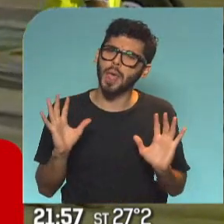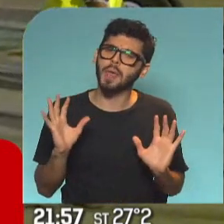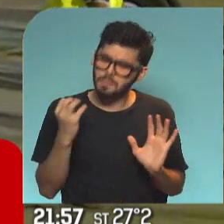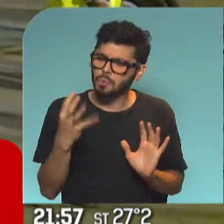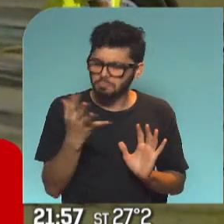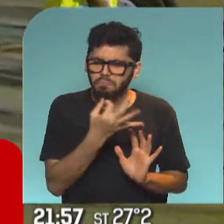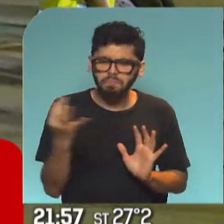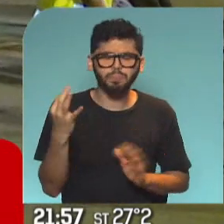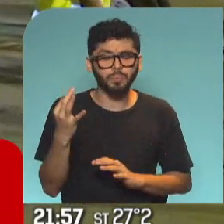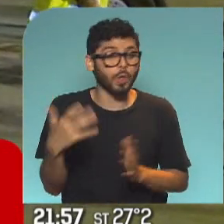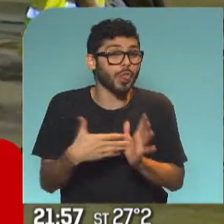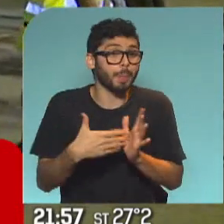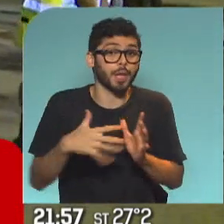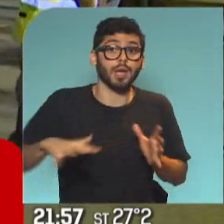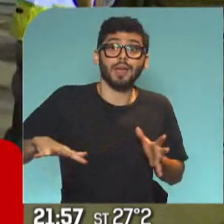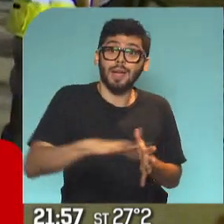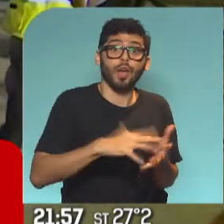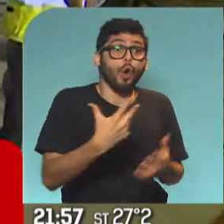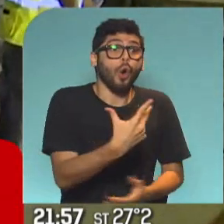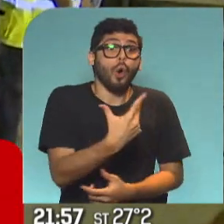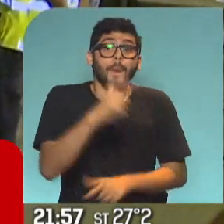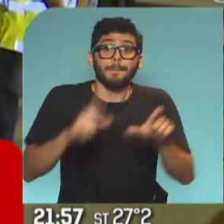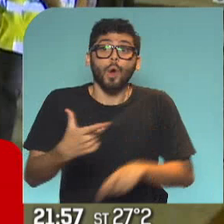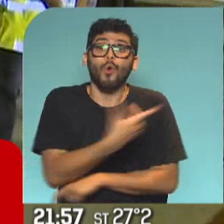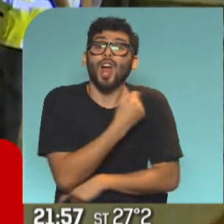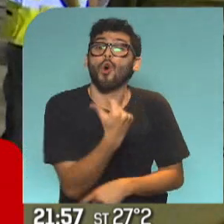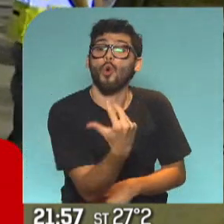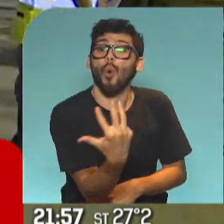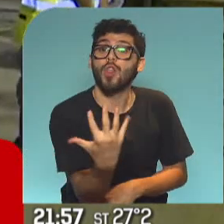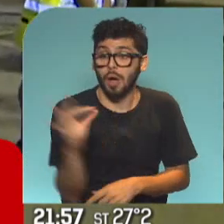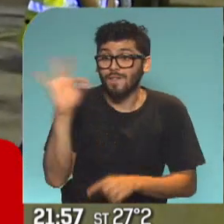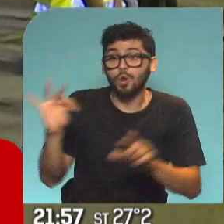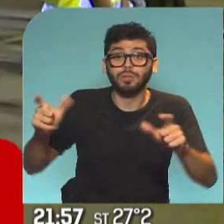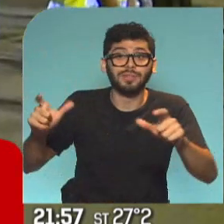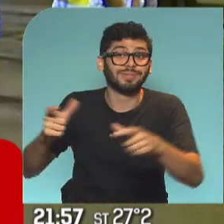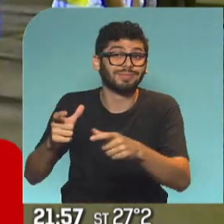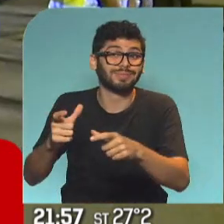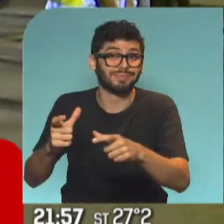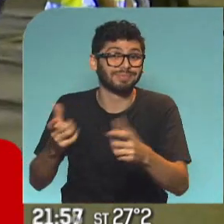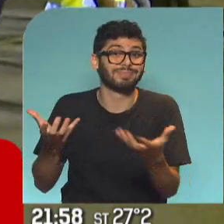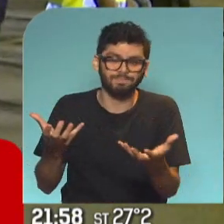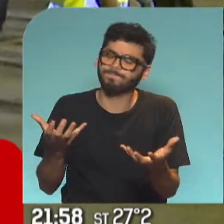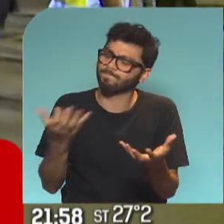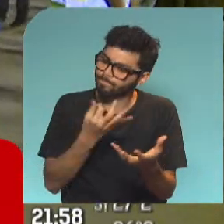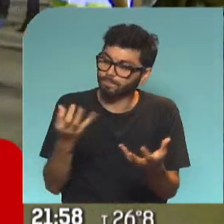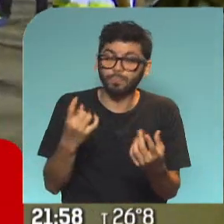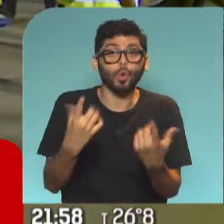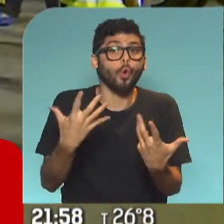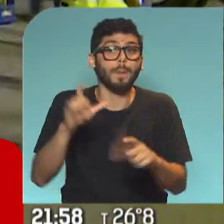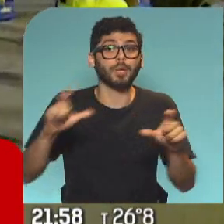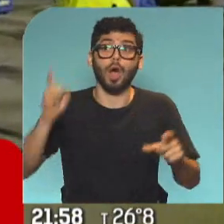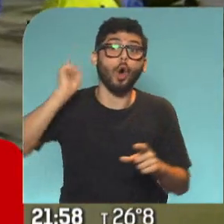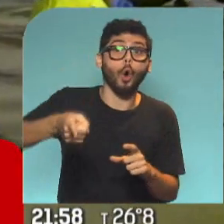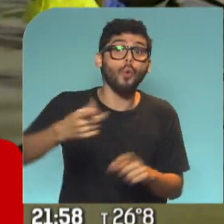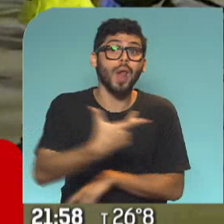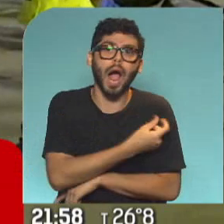de eso, de la cantidad de vacunados que tengamos para ponerle fin a este virus. Es algo que requiere consentimiento, no es